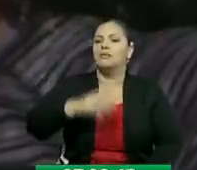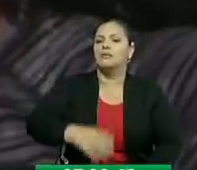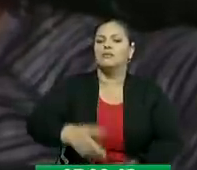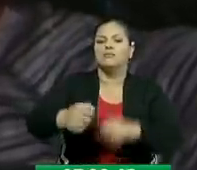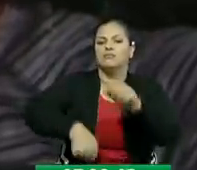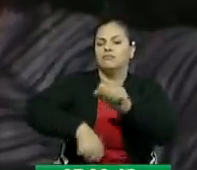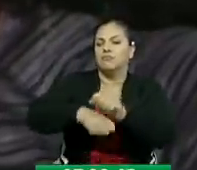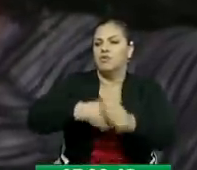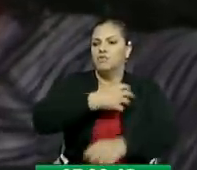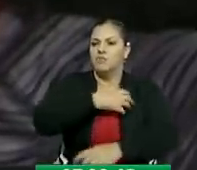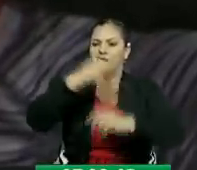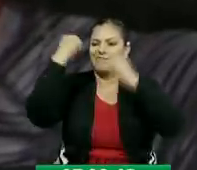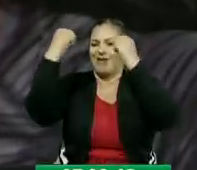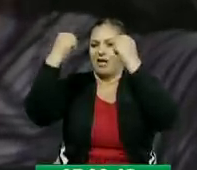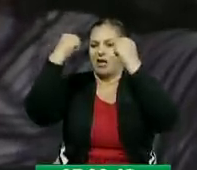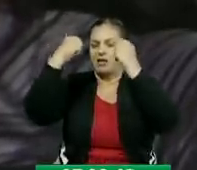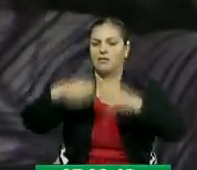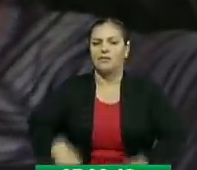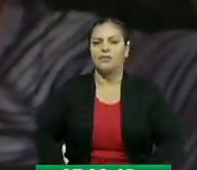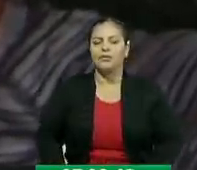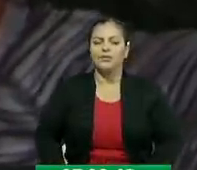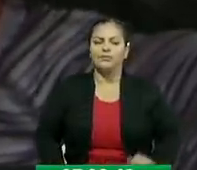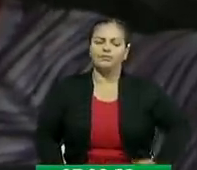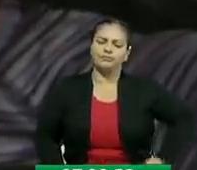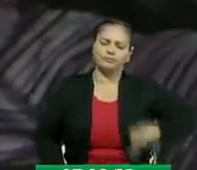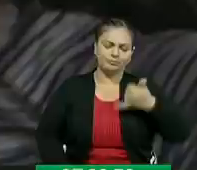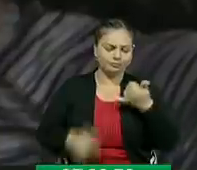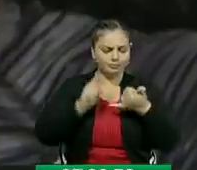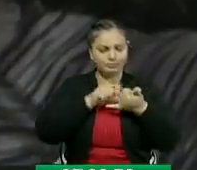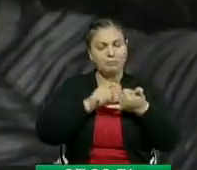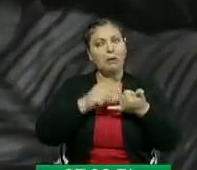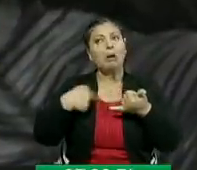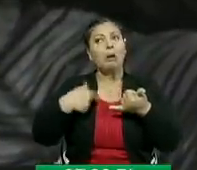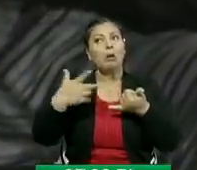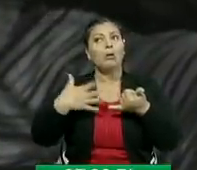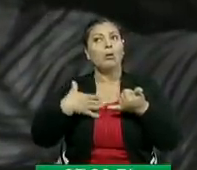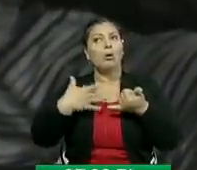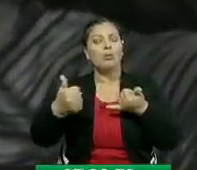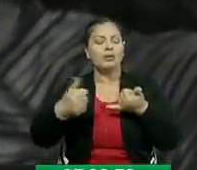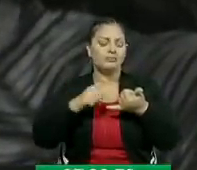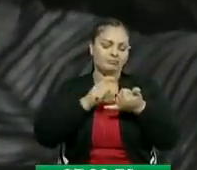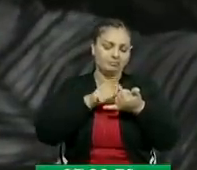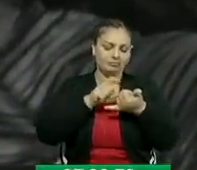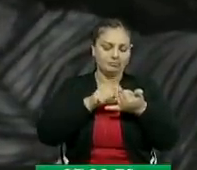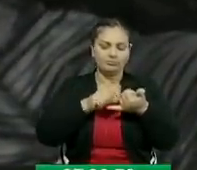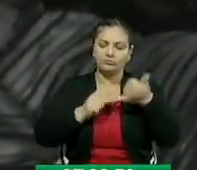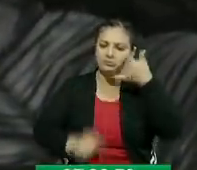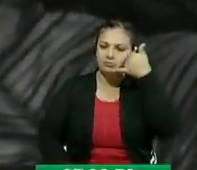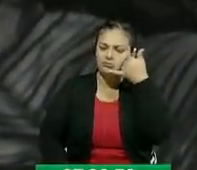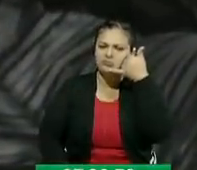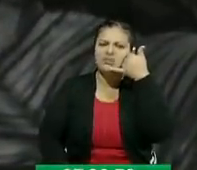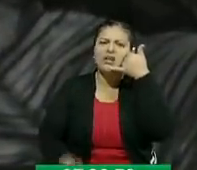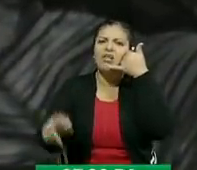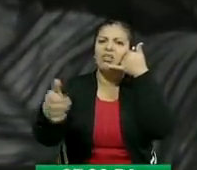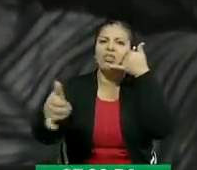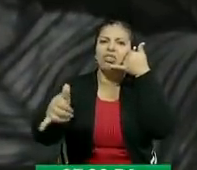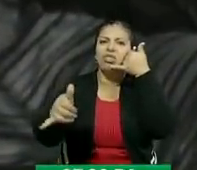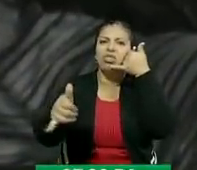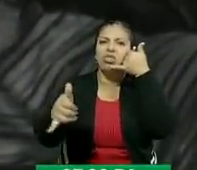la timbré, tampoco me contestó yo. No sentía nada en mi corazón.